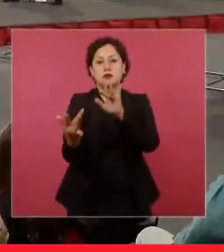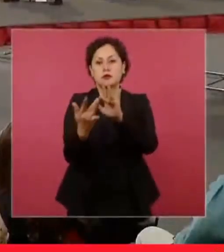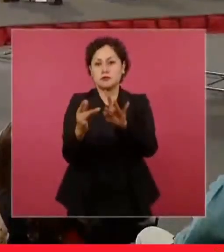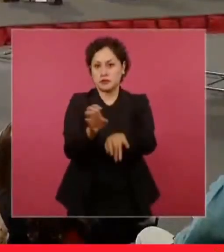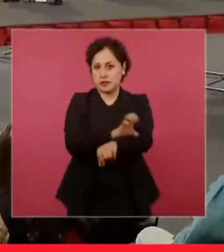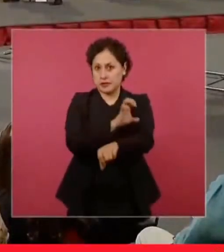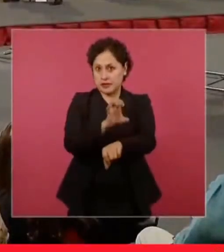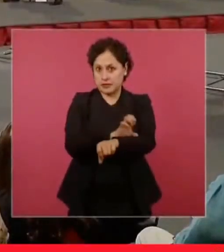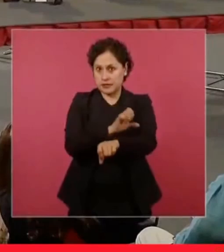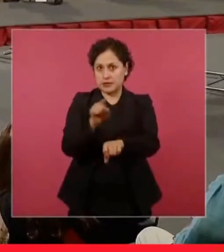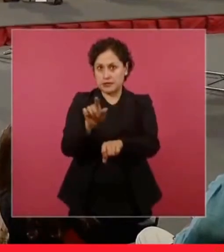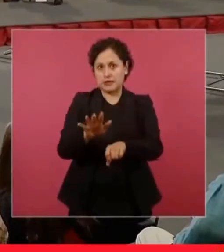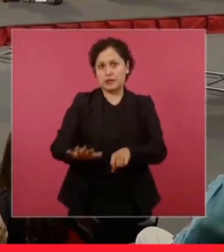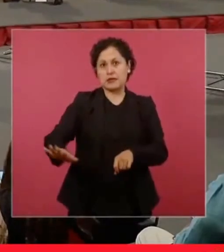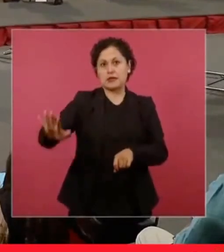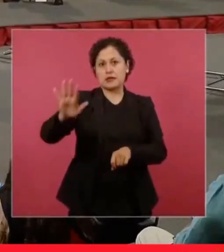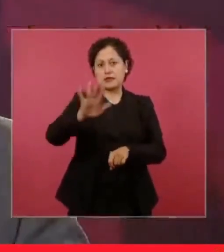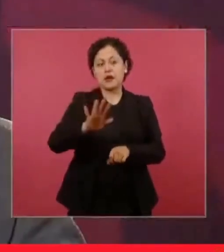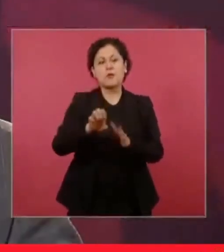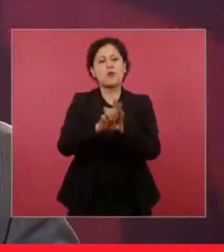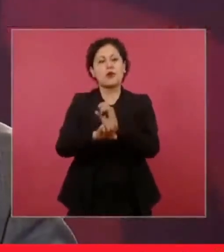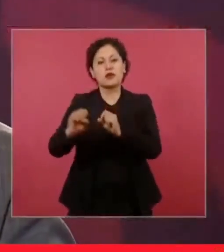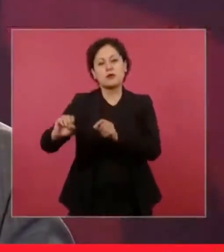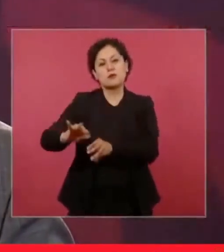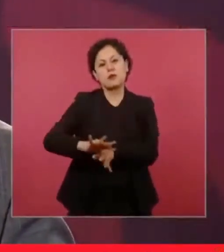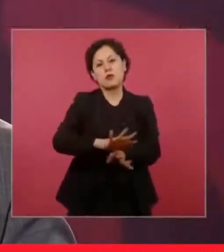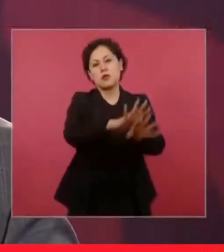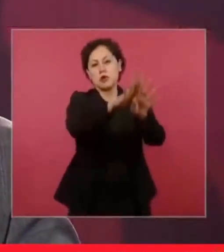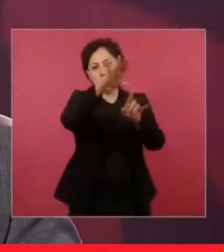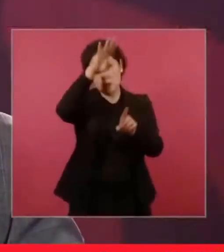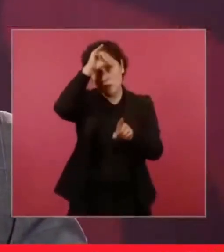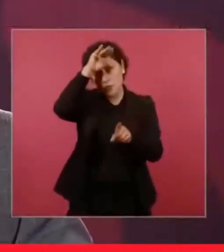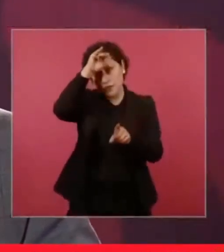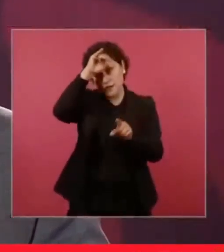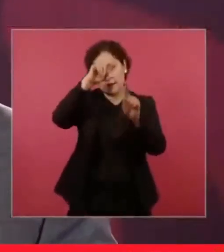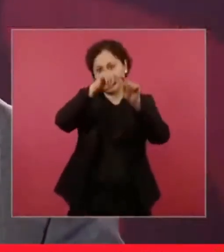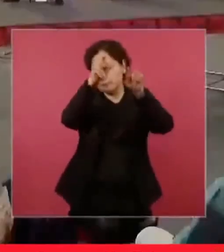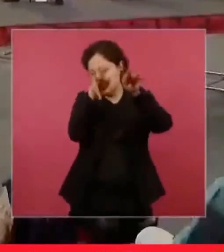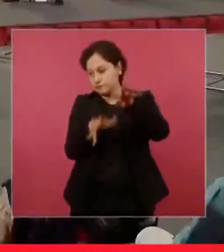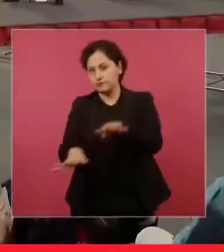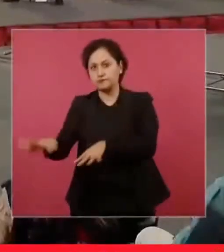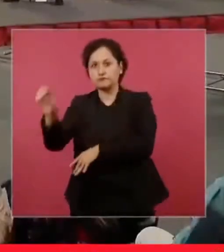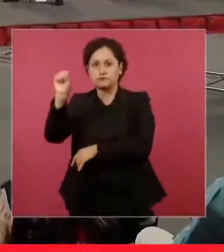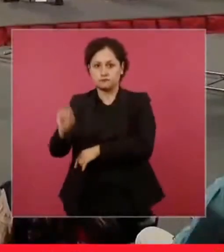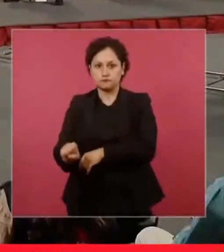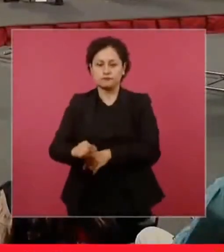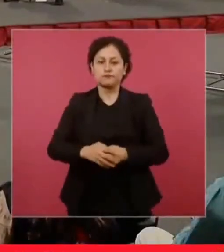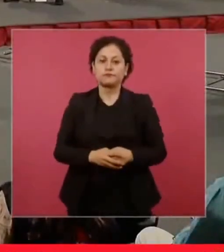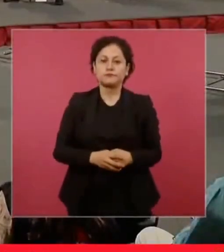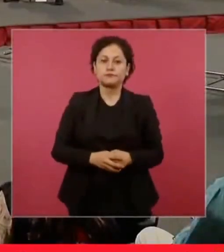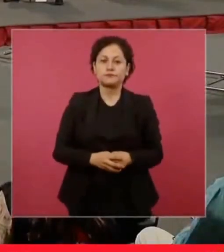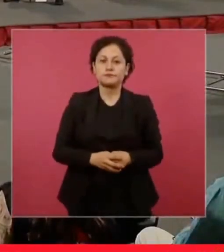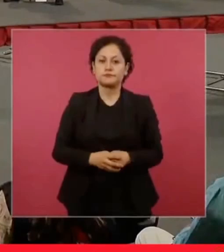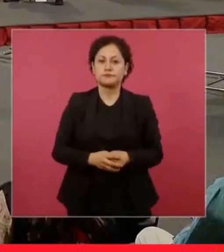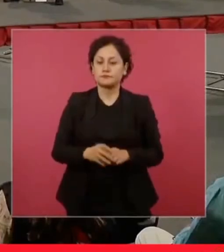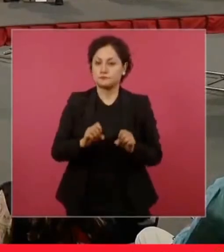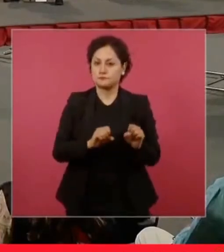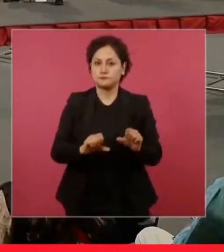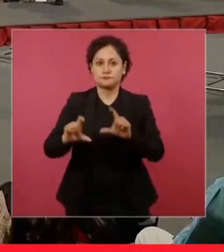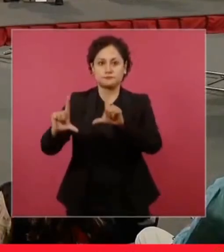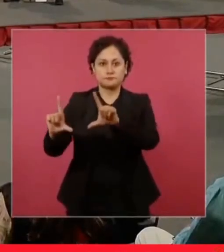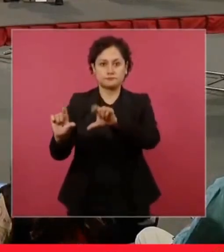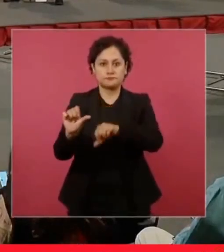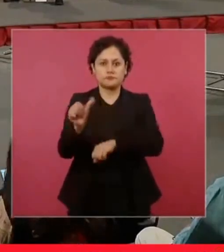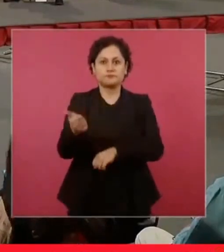lado digamos, de Monterrey hacia el sur del país. La que sigue, por favor.